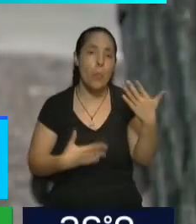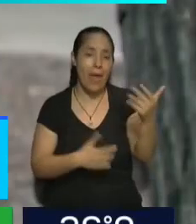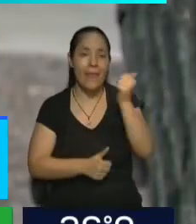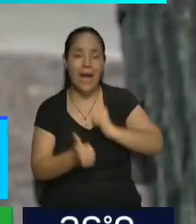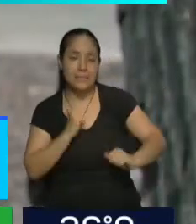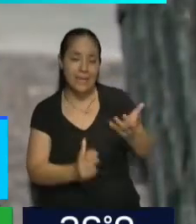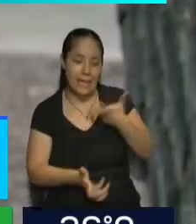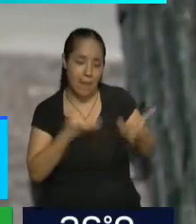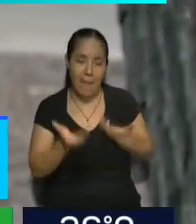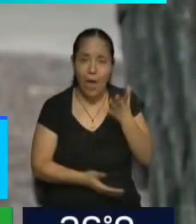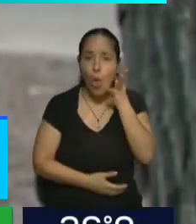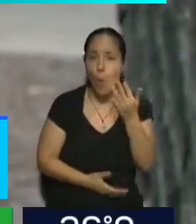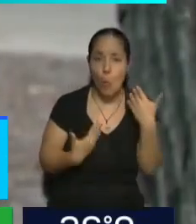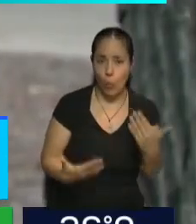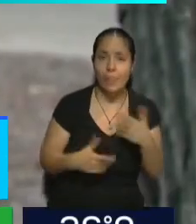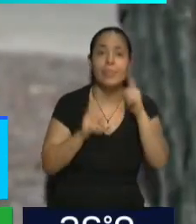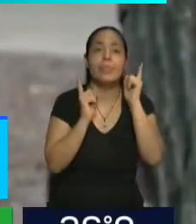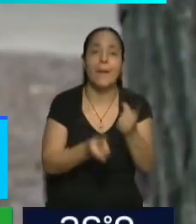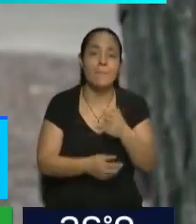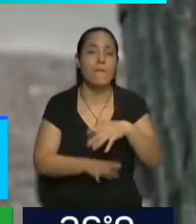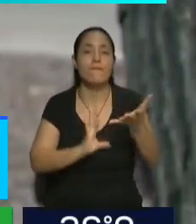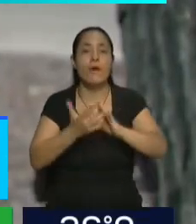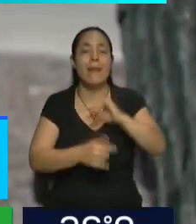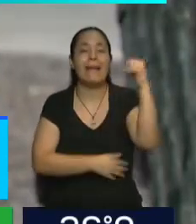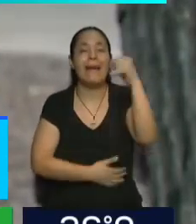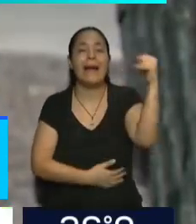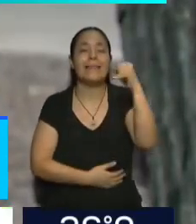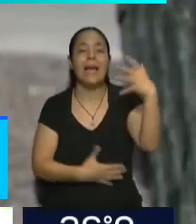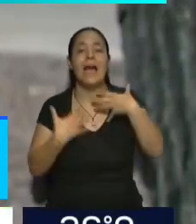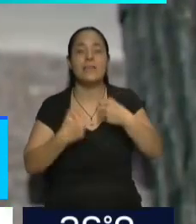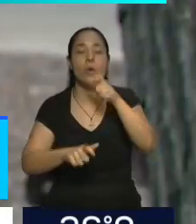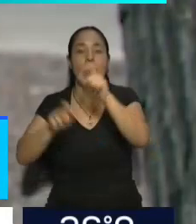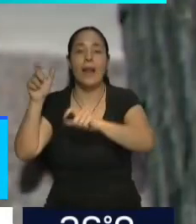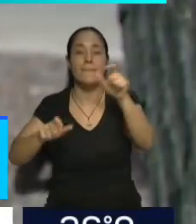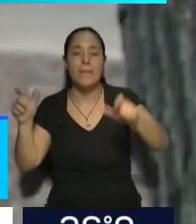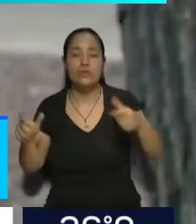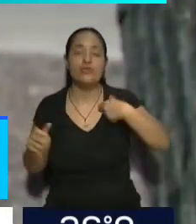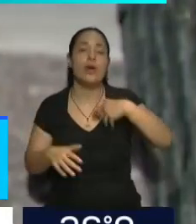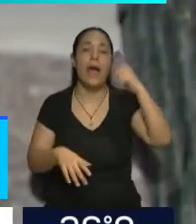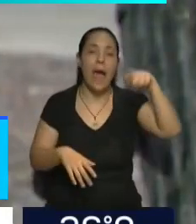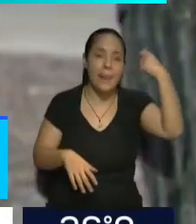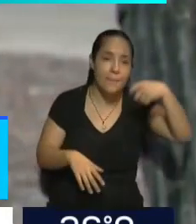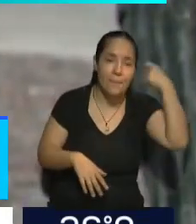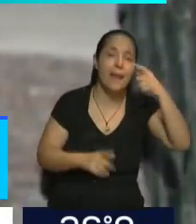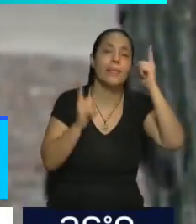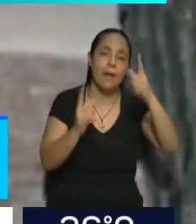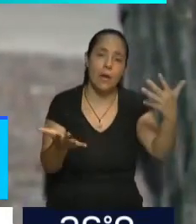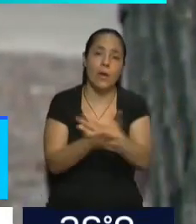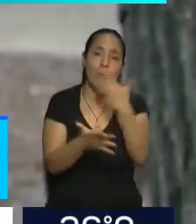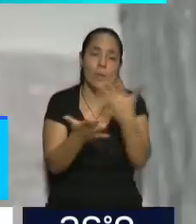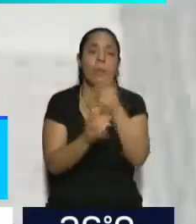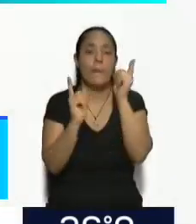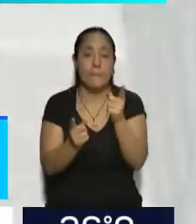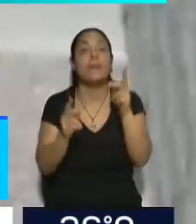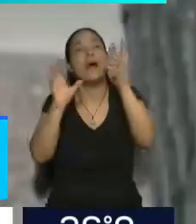de quemaduras, sino también el impacto negativo que tiene sobre la salud de las personas, sobre los animales, las mascotas, ¿no? Y sobre el